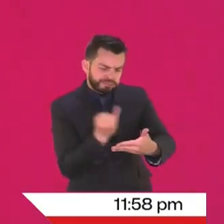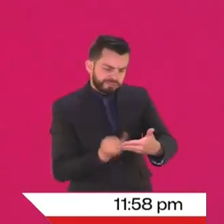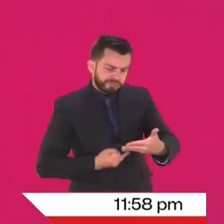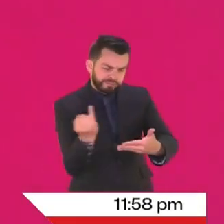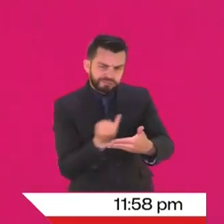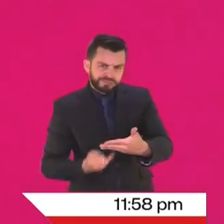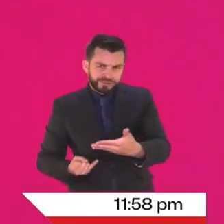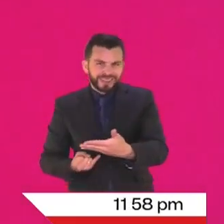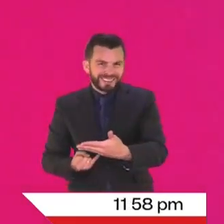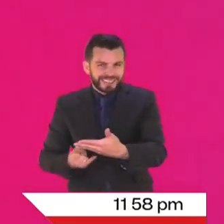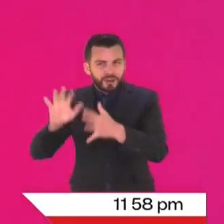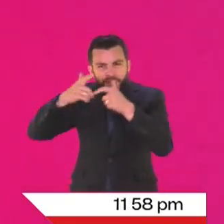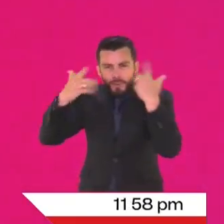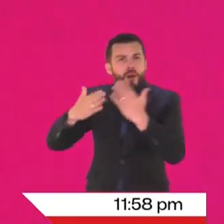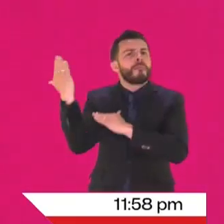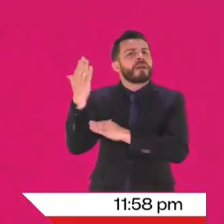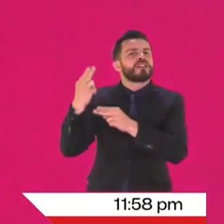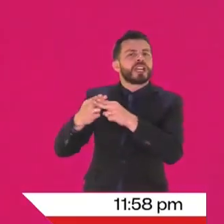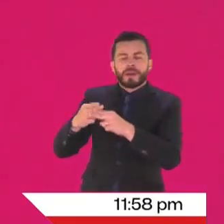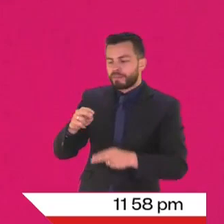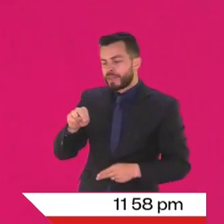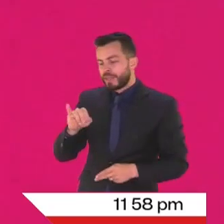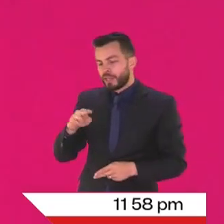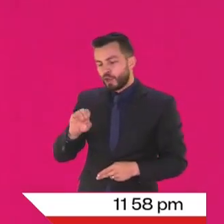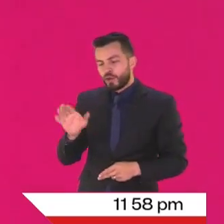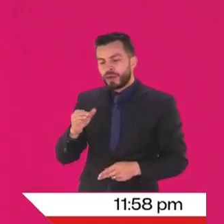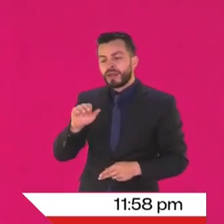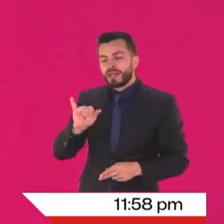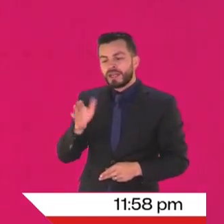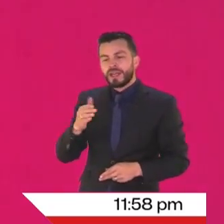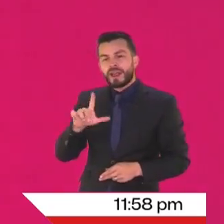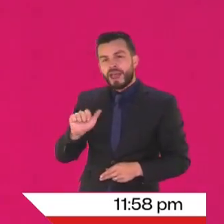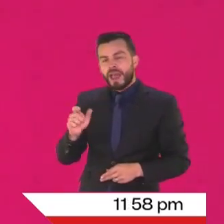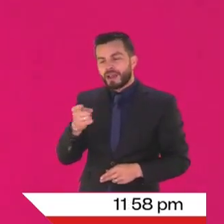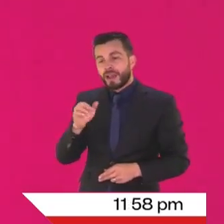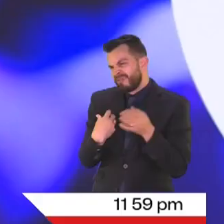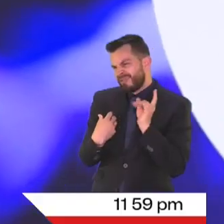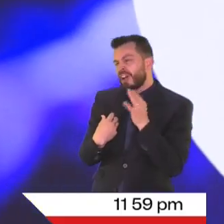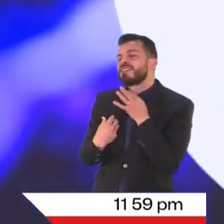Niño y la Garza. Su nombre no figura en la lista de créditos. Esto fue lo que respondió.